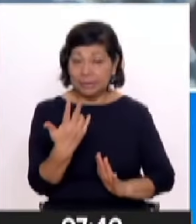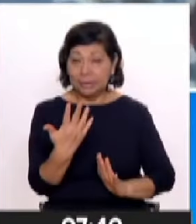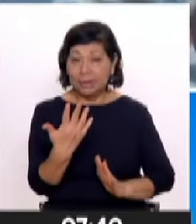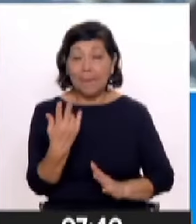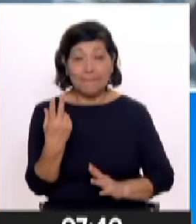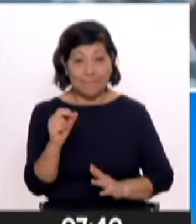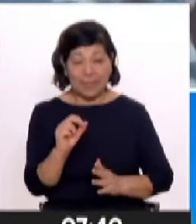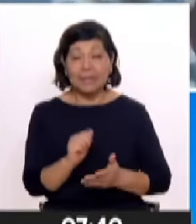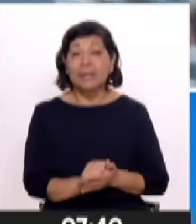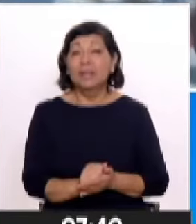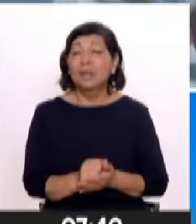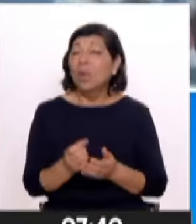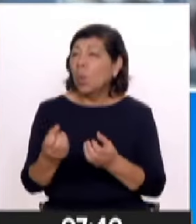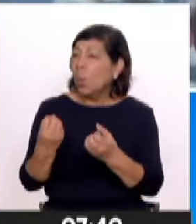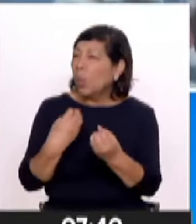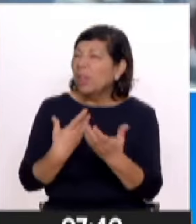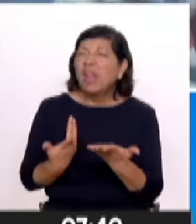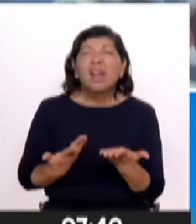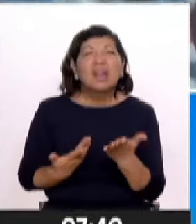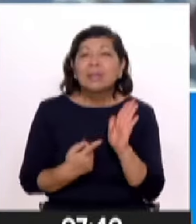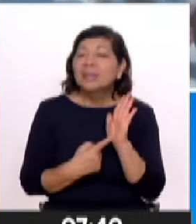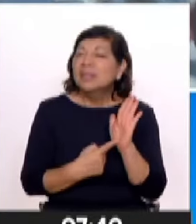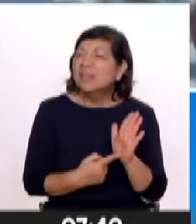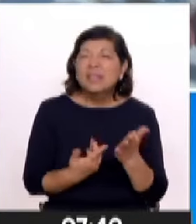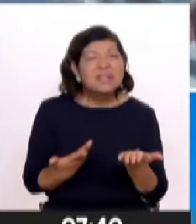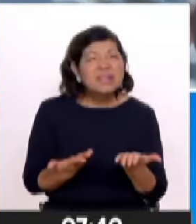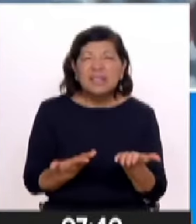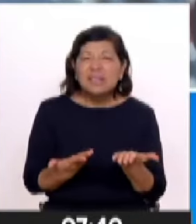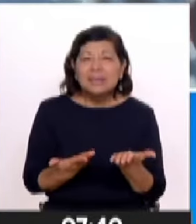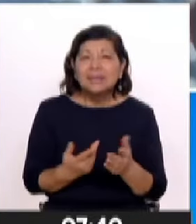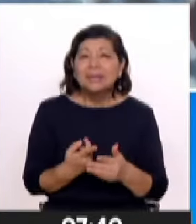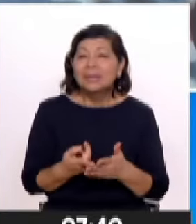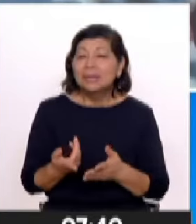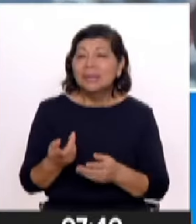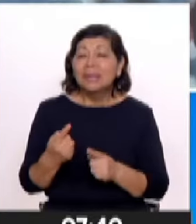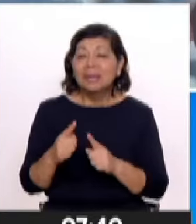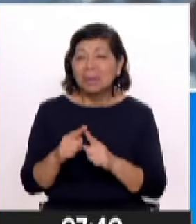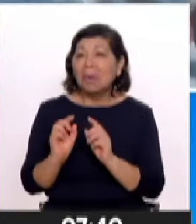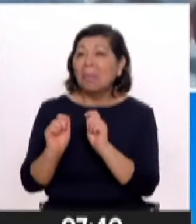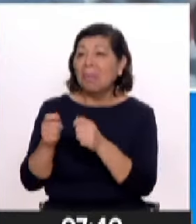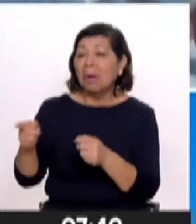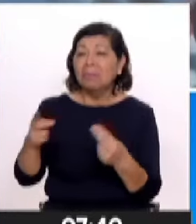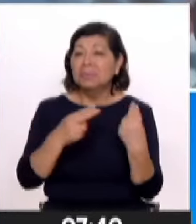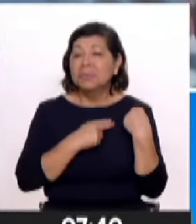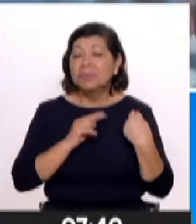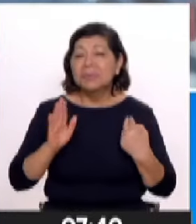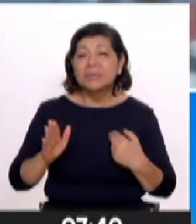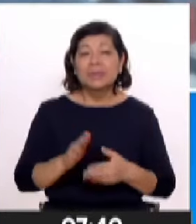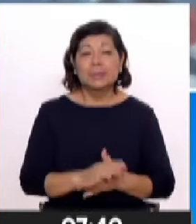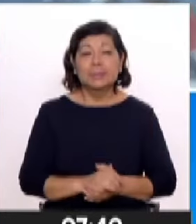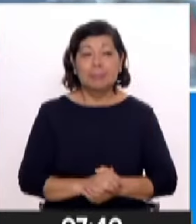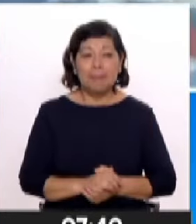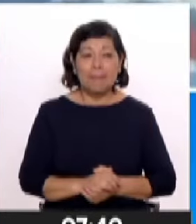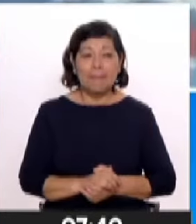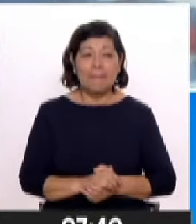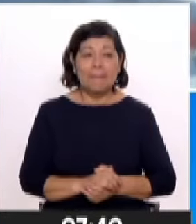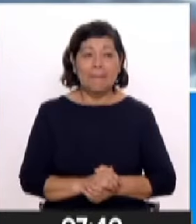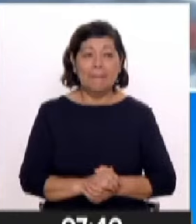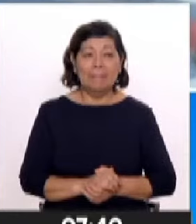3.15.20. Precisamente queremos que nos comente qué representa este fallo del Tribunal Constitucional.